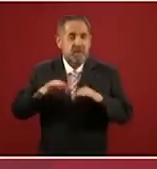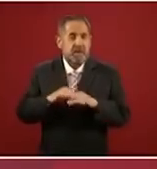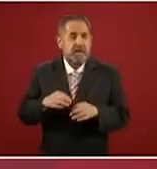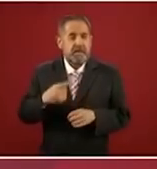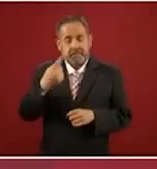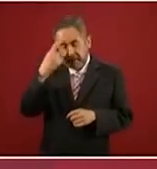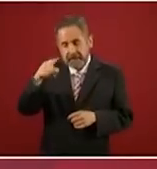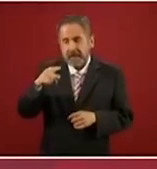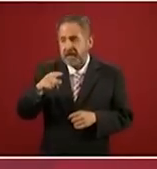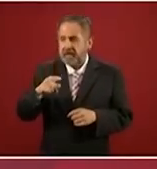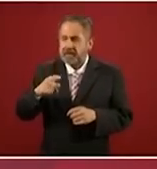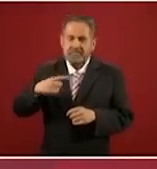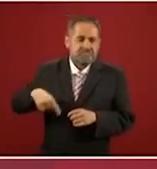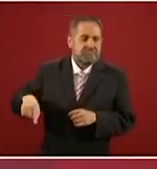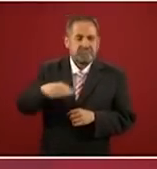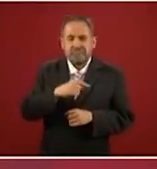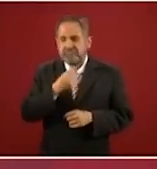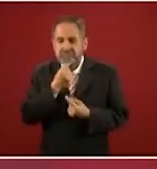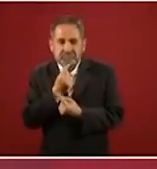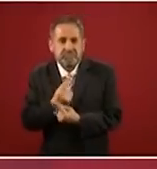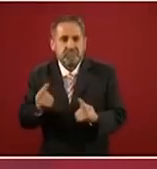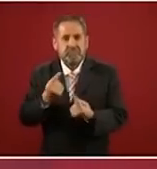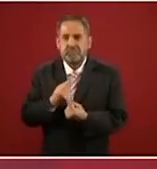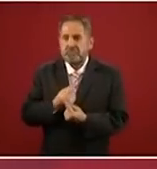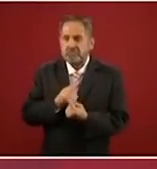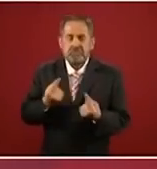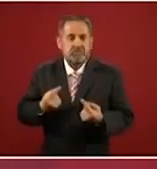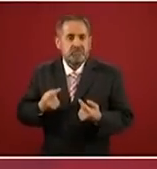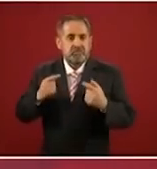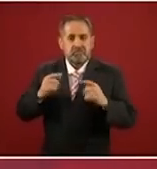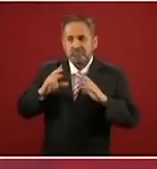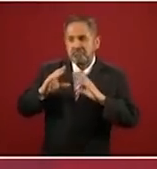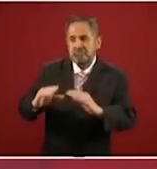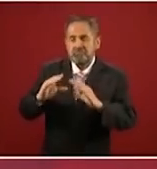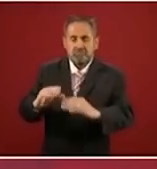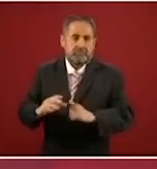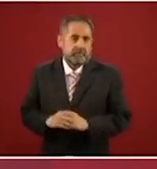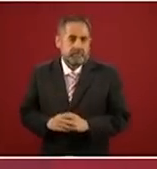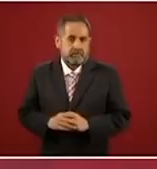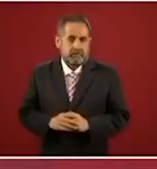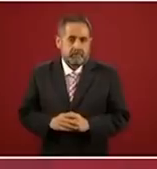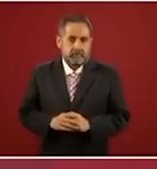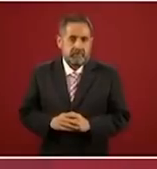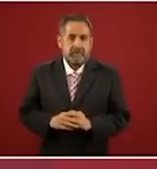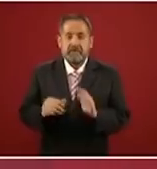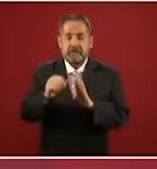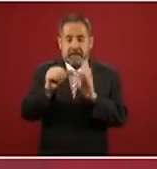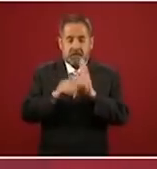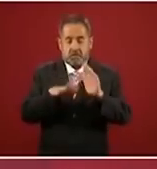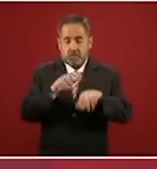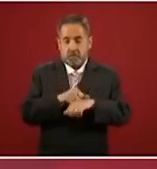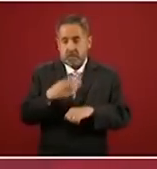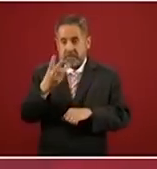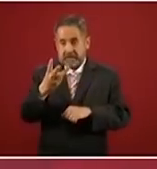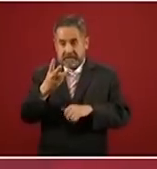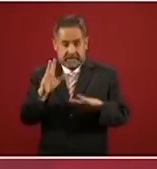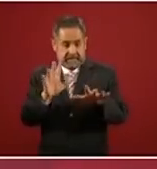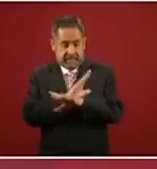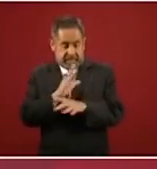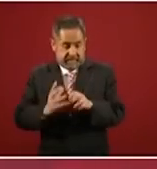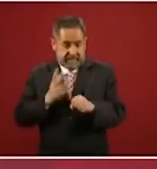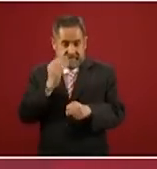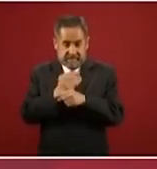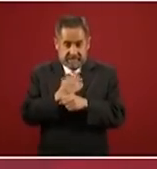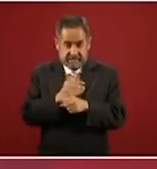formación de nuestras niñas y niños empezamos por modificar el artículo 3º constitucional en donde si